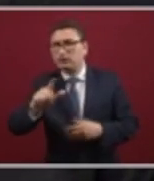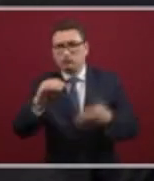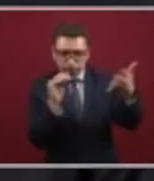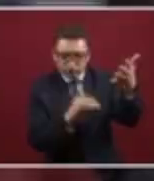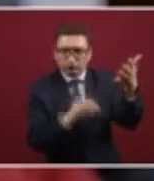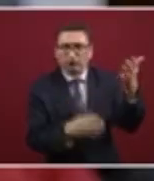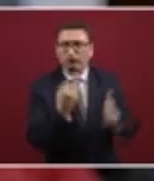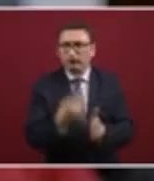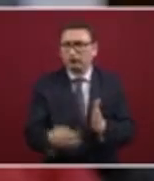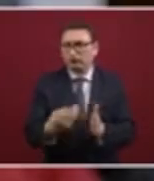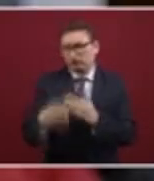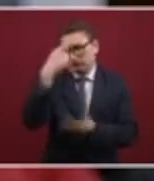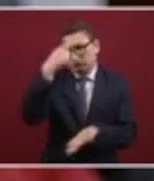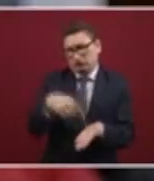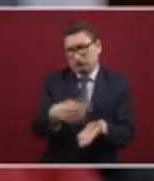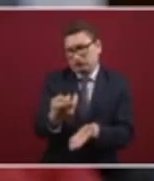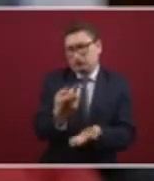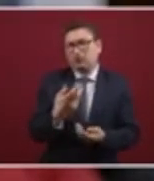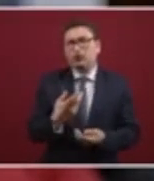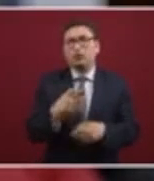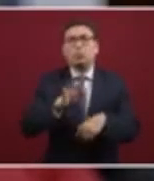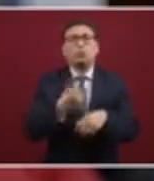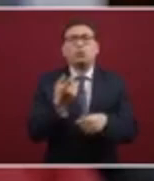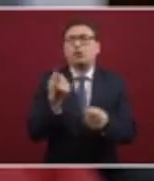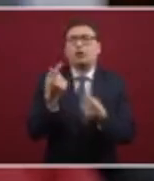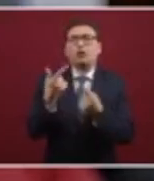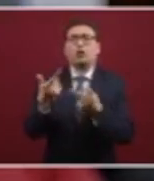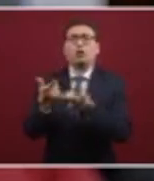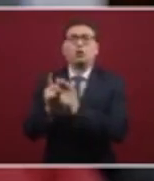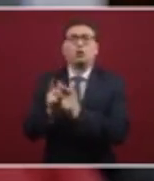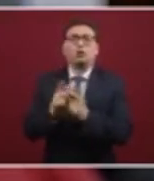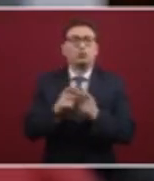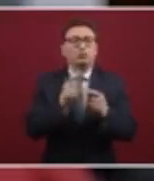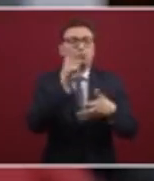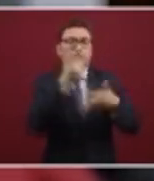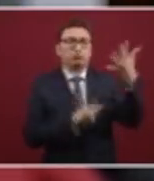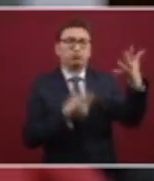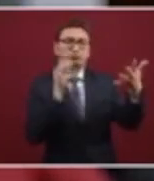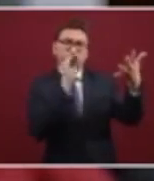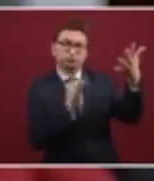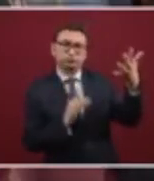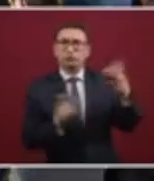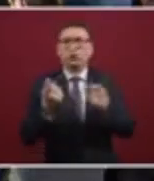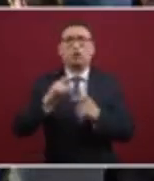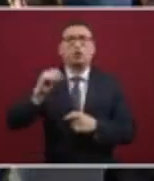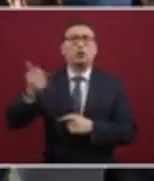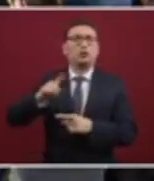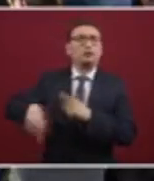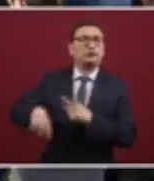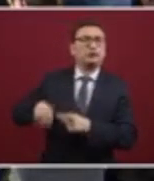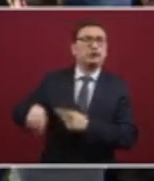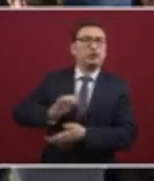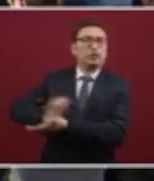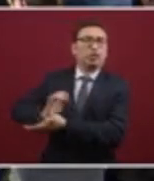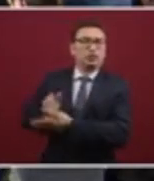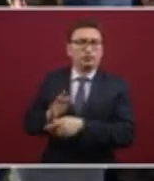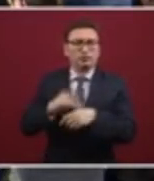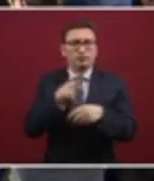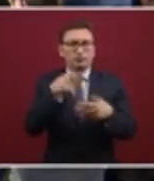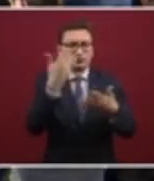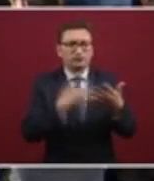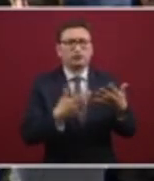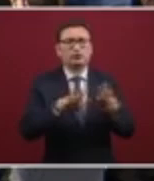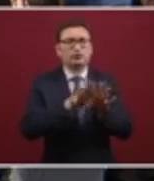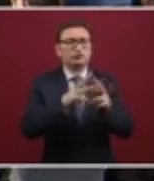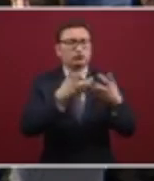parece a usted que fue un poco discriminatoria la manera en la que se entregó la lista, de poner simplemente a empresas ligadas a periodistas, pero